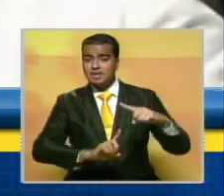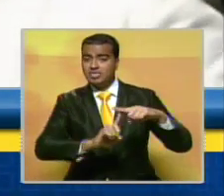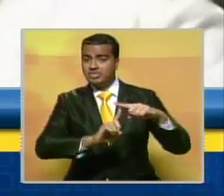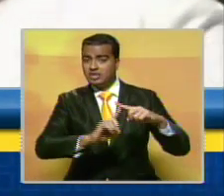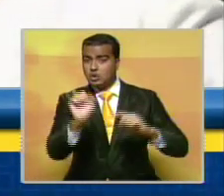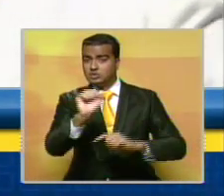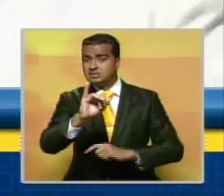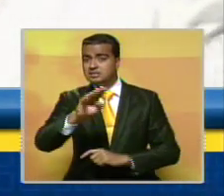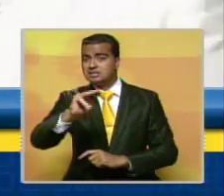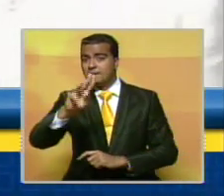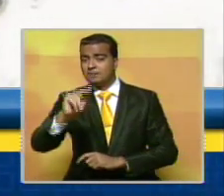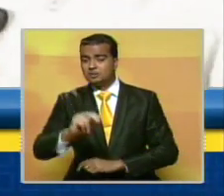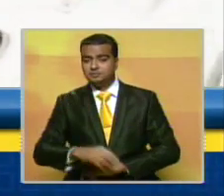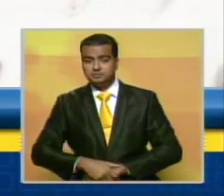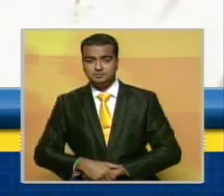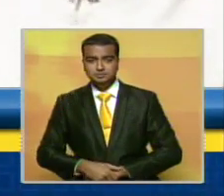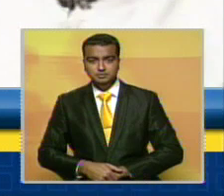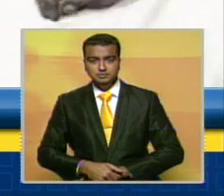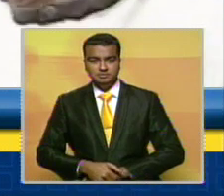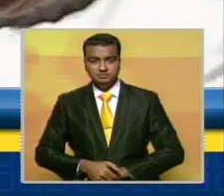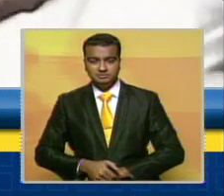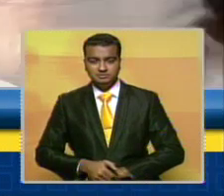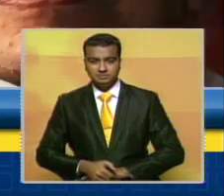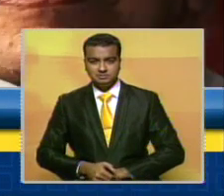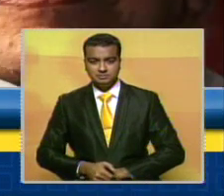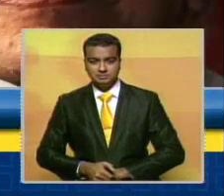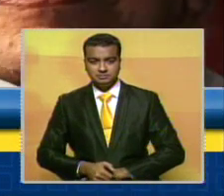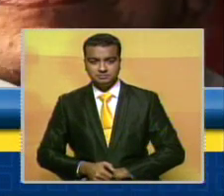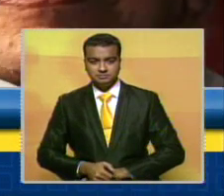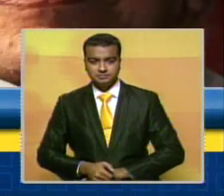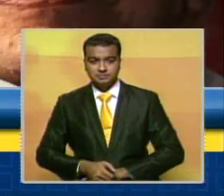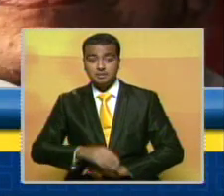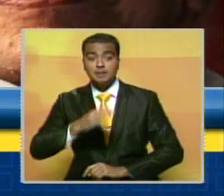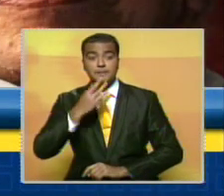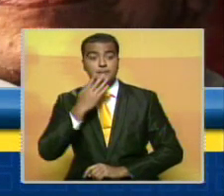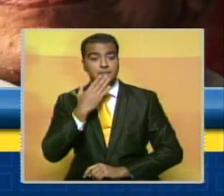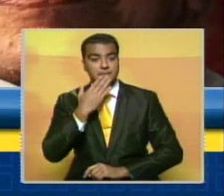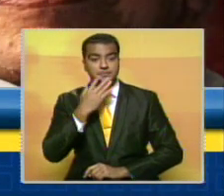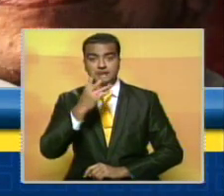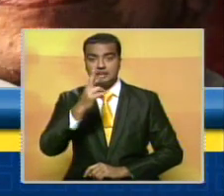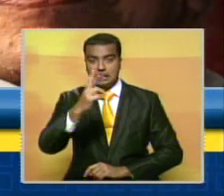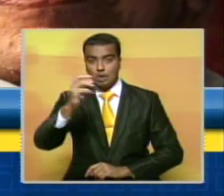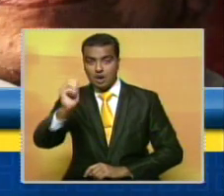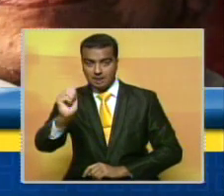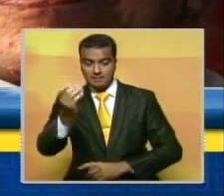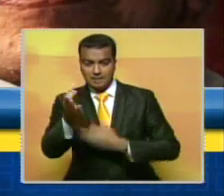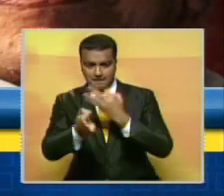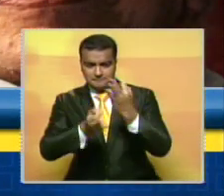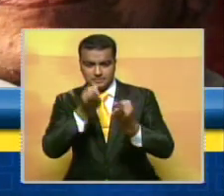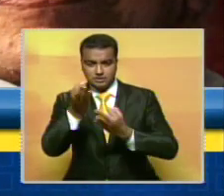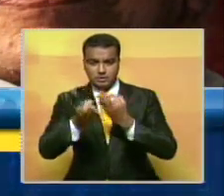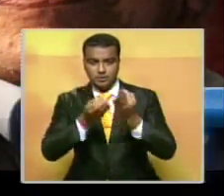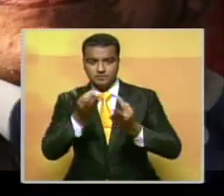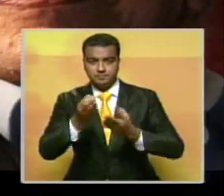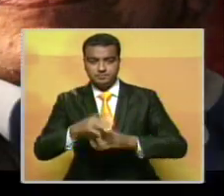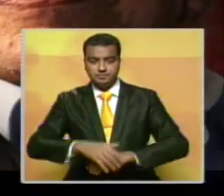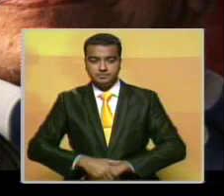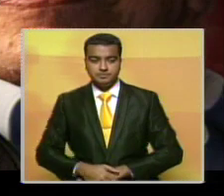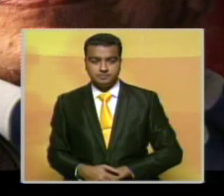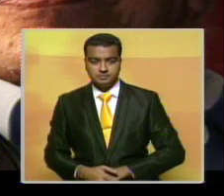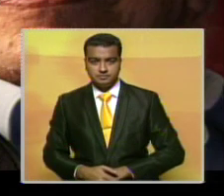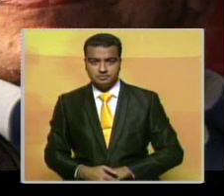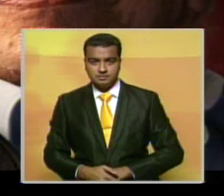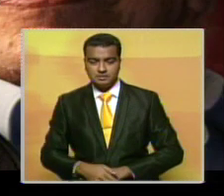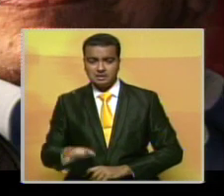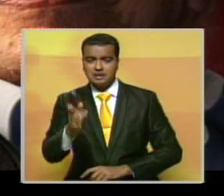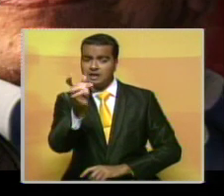fuera un ícono de la música folclórica venezolana. El cantante de música llanera Reinaldo Armas expresó en su cuenta